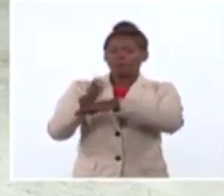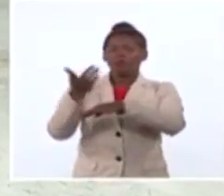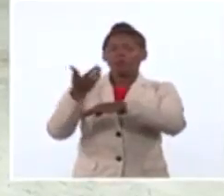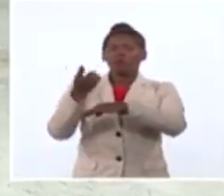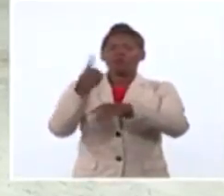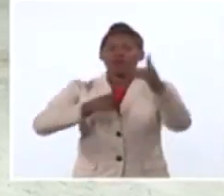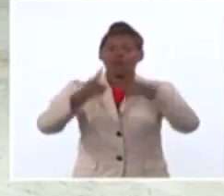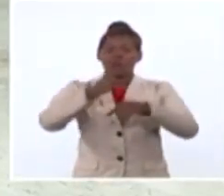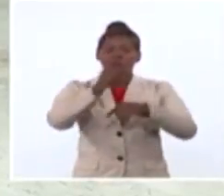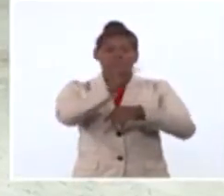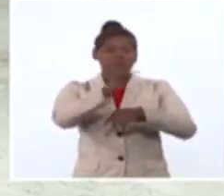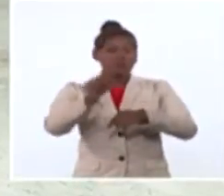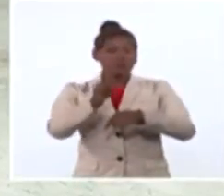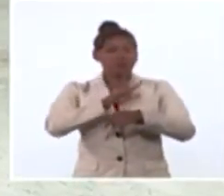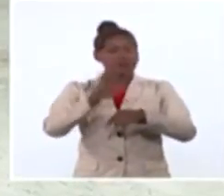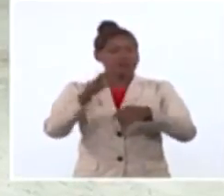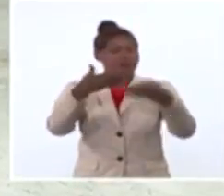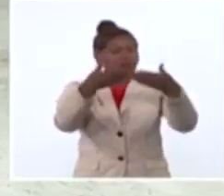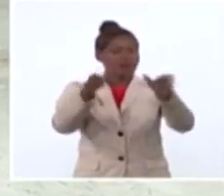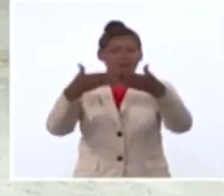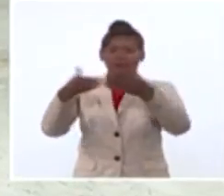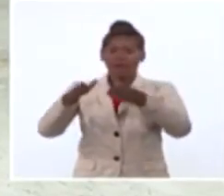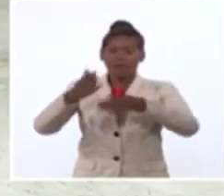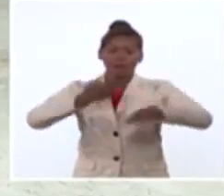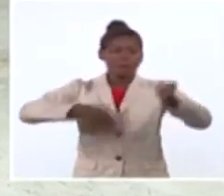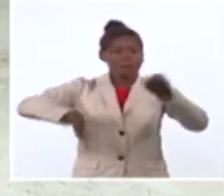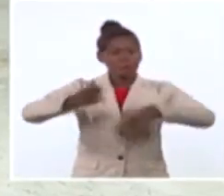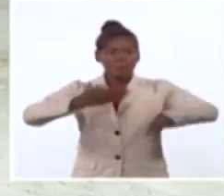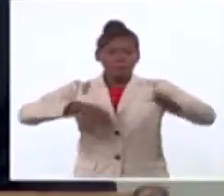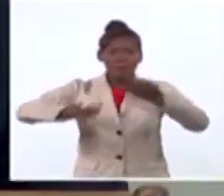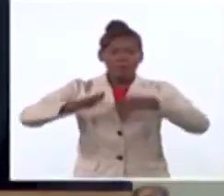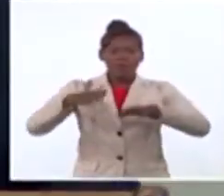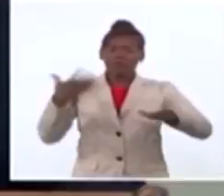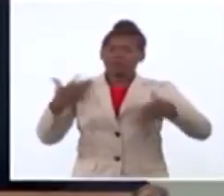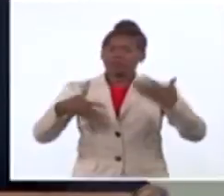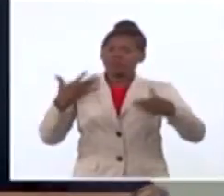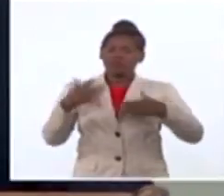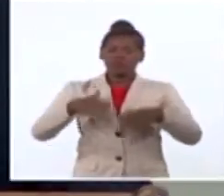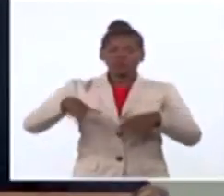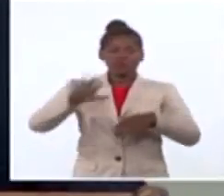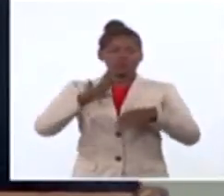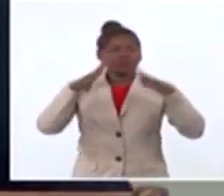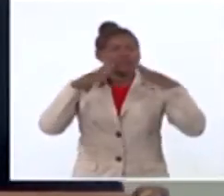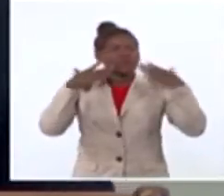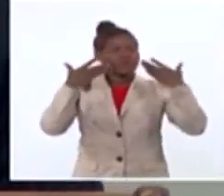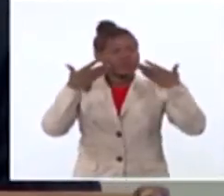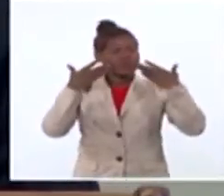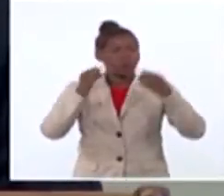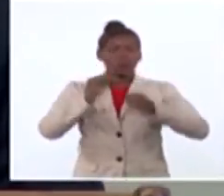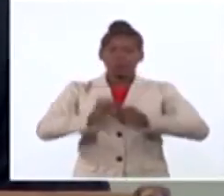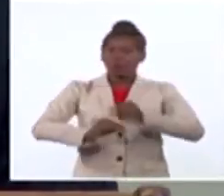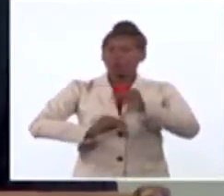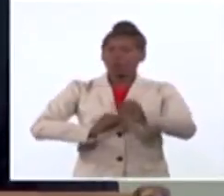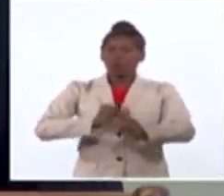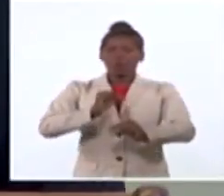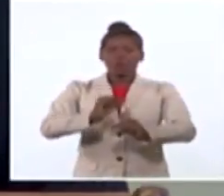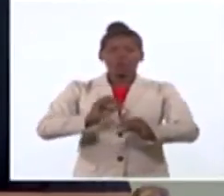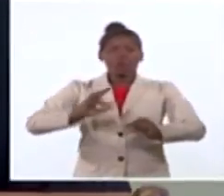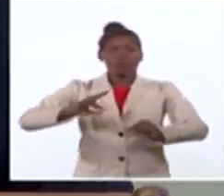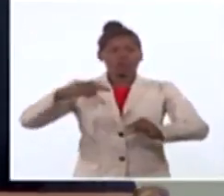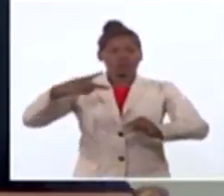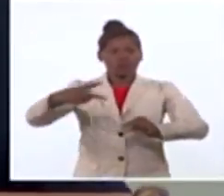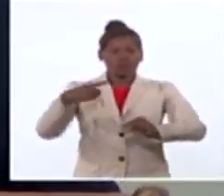a lugares de recreación. No vamos a permitir de